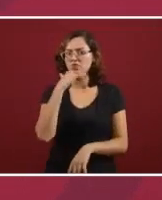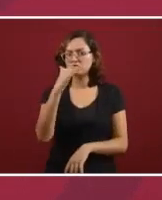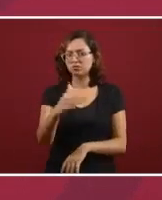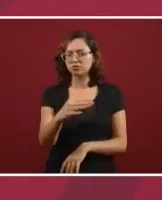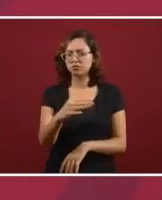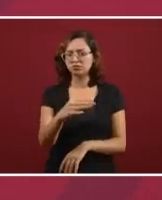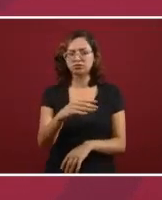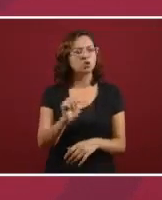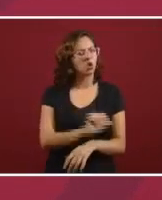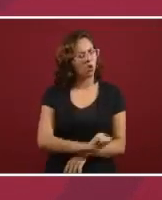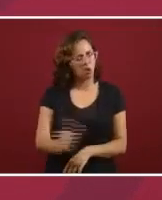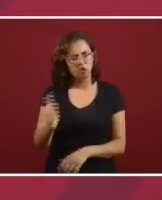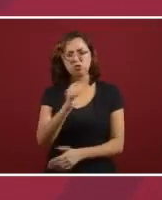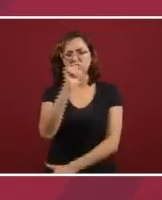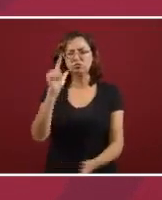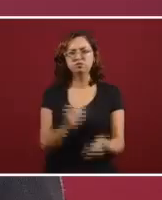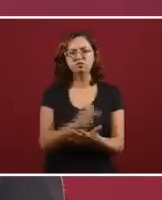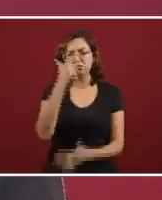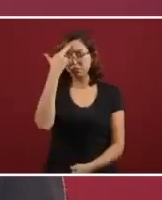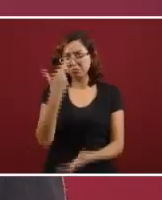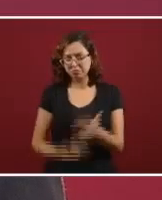y por otros delitos.